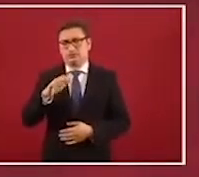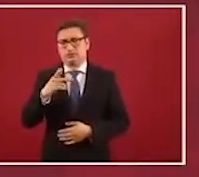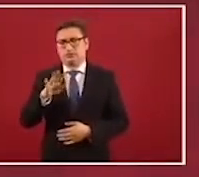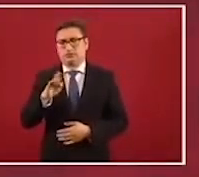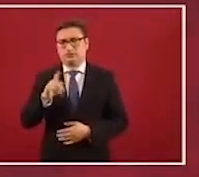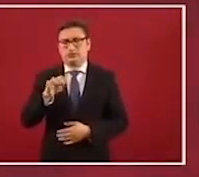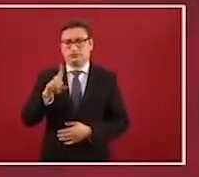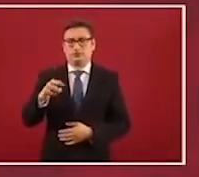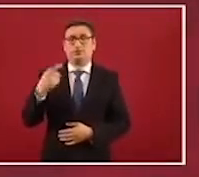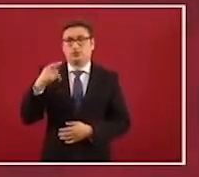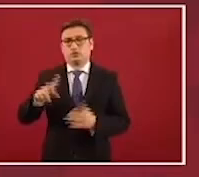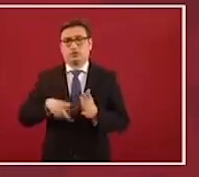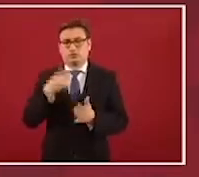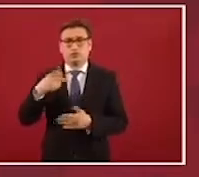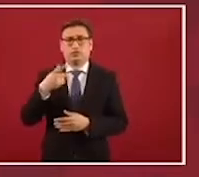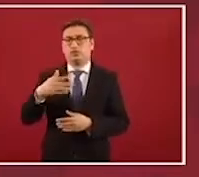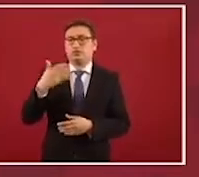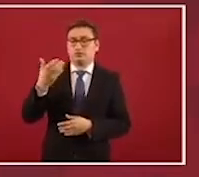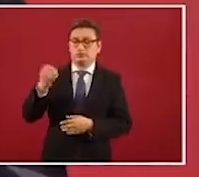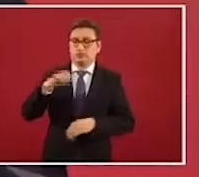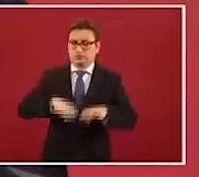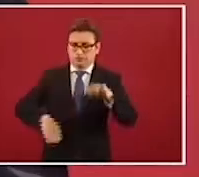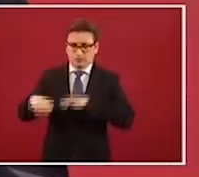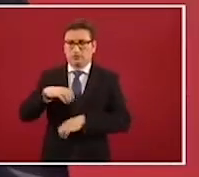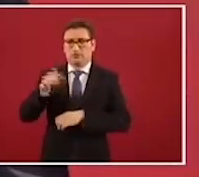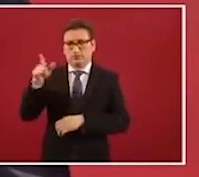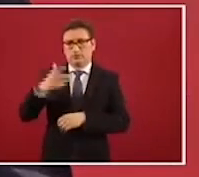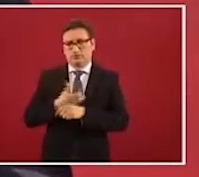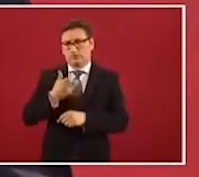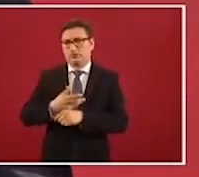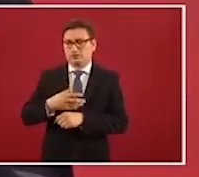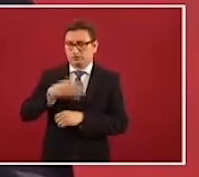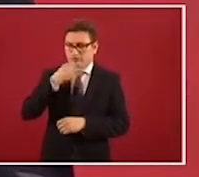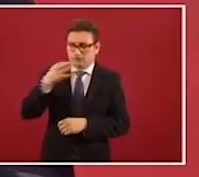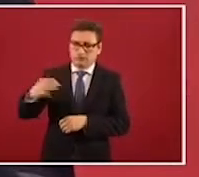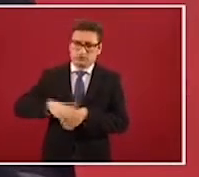que se hable con la embajada para